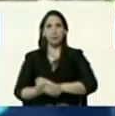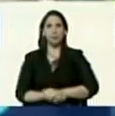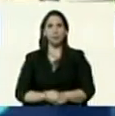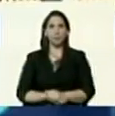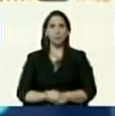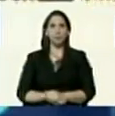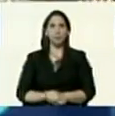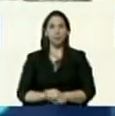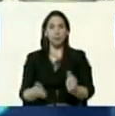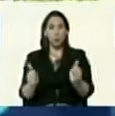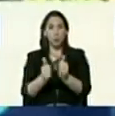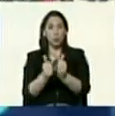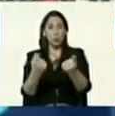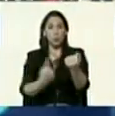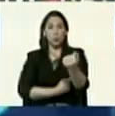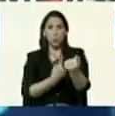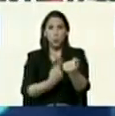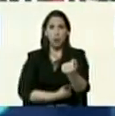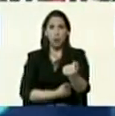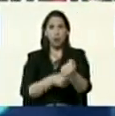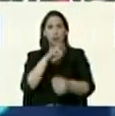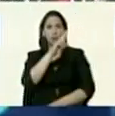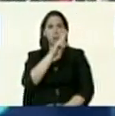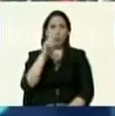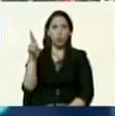con nuestra hermana República